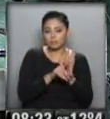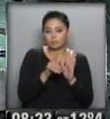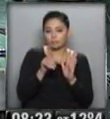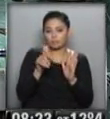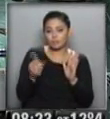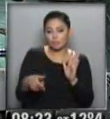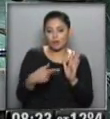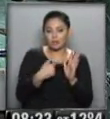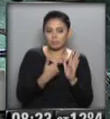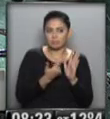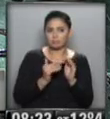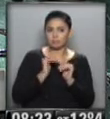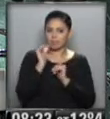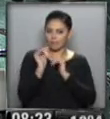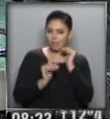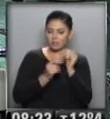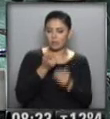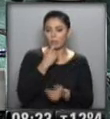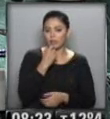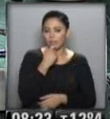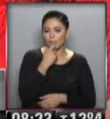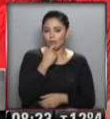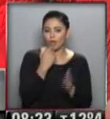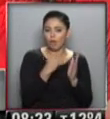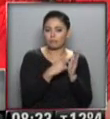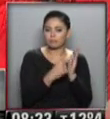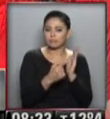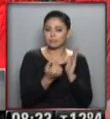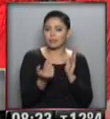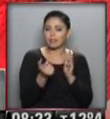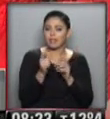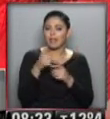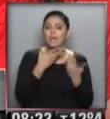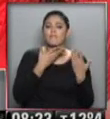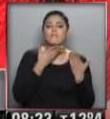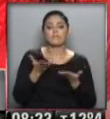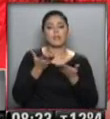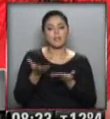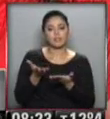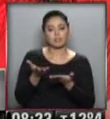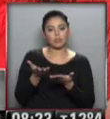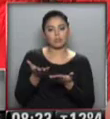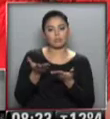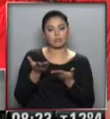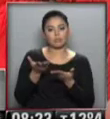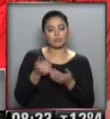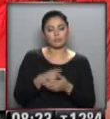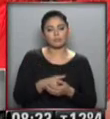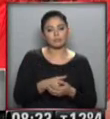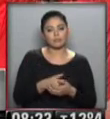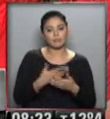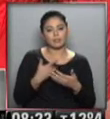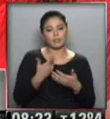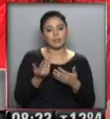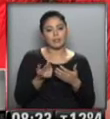quien tiene avances significativos como por ejemplo la incorporación de beneficios de la